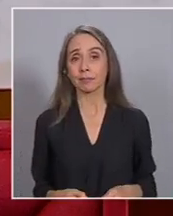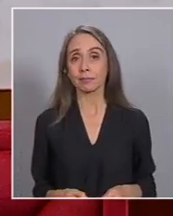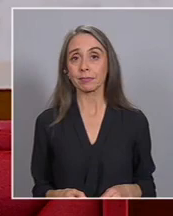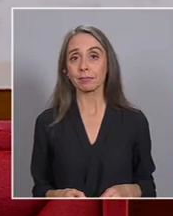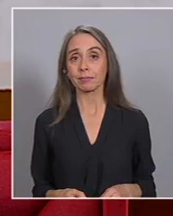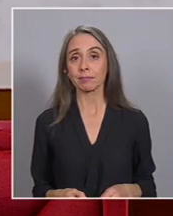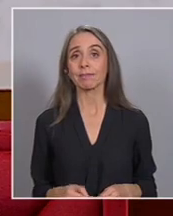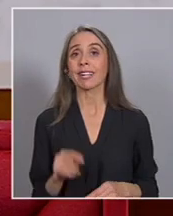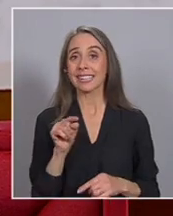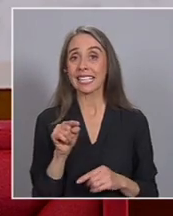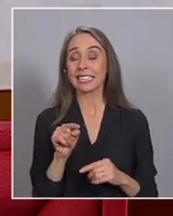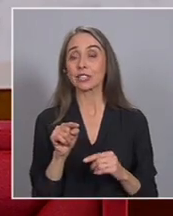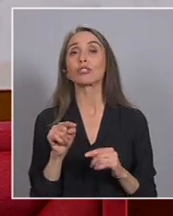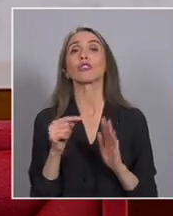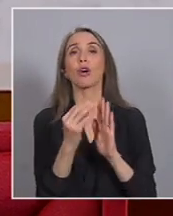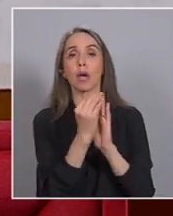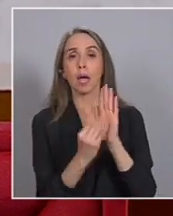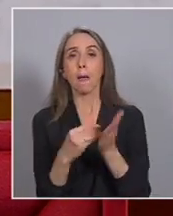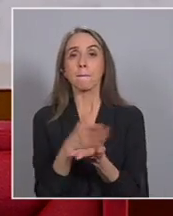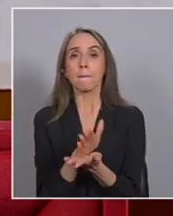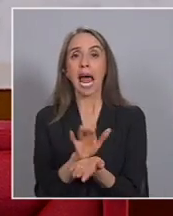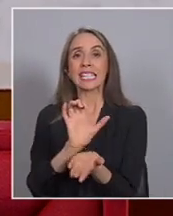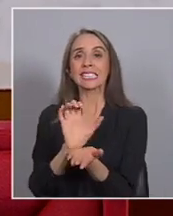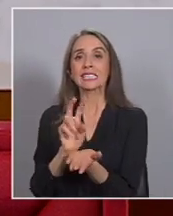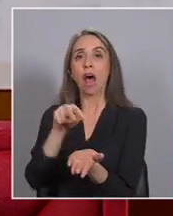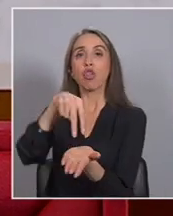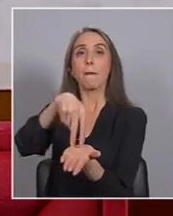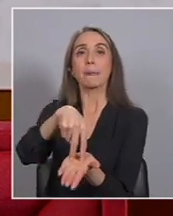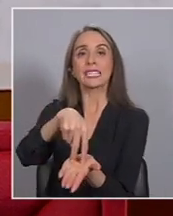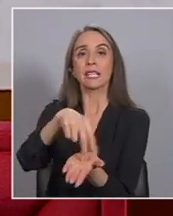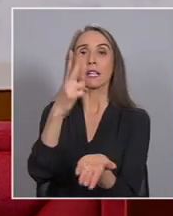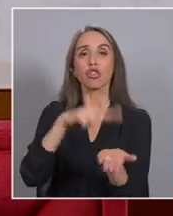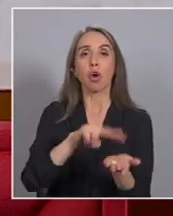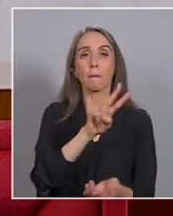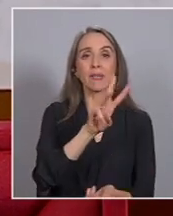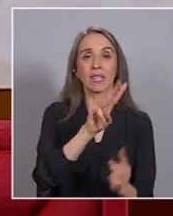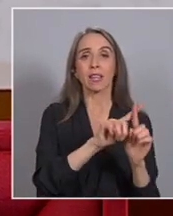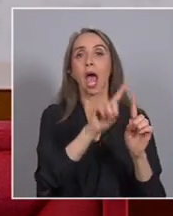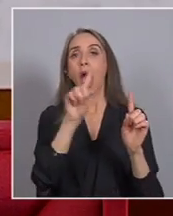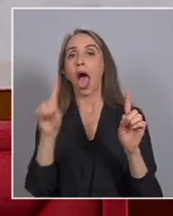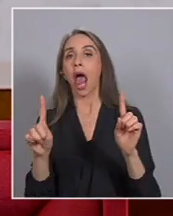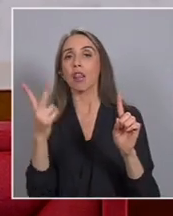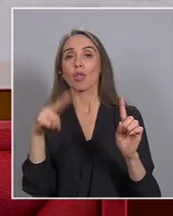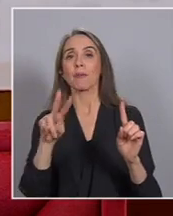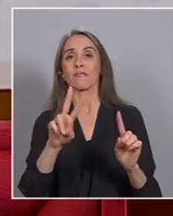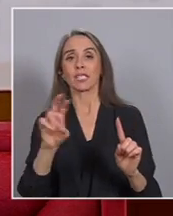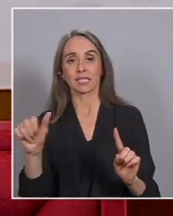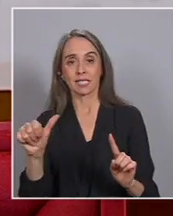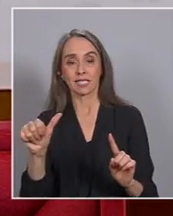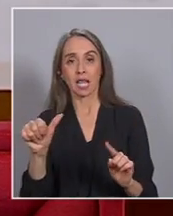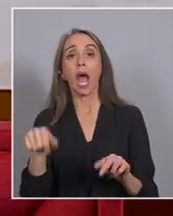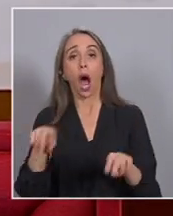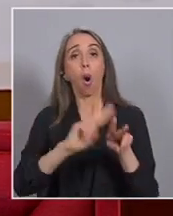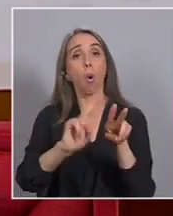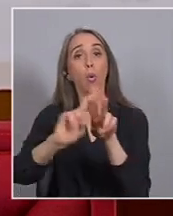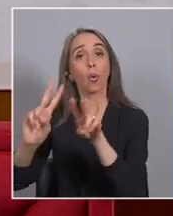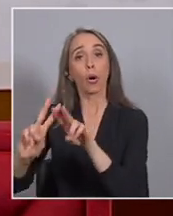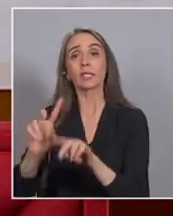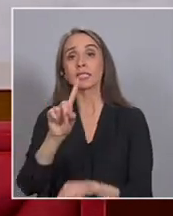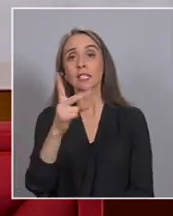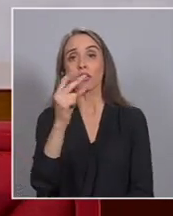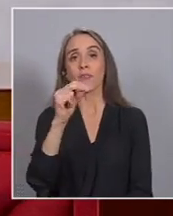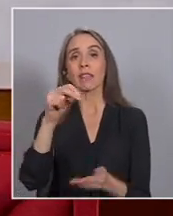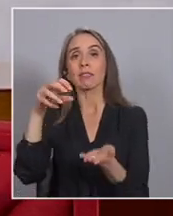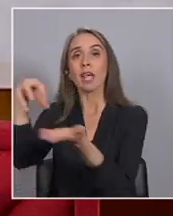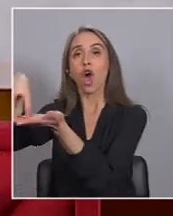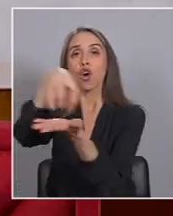De eso se trata nuestro plan Estado Presente 2023-2026, que estamos implementando en 120